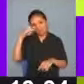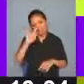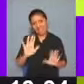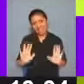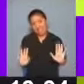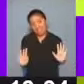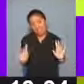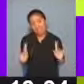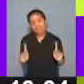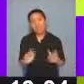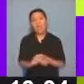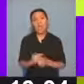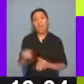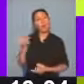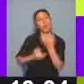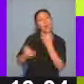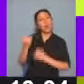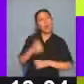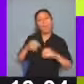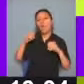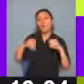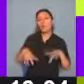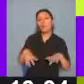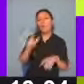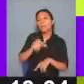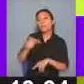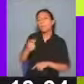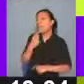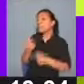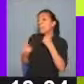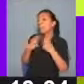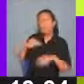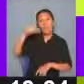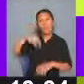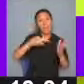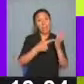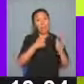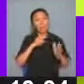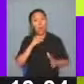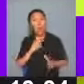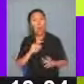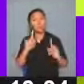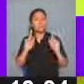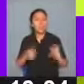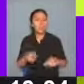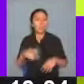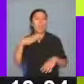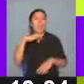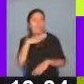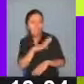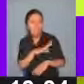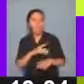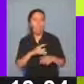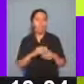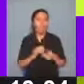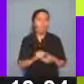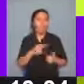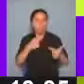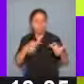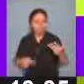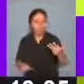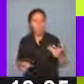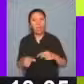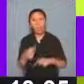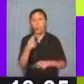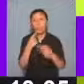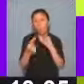decía Emiliano recién comienza la gente a preguntar también por lo que es capital y por lo que es Valles y yungas eh Hay que analizar también